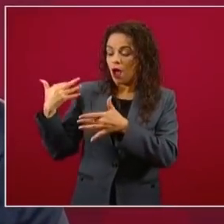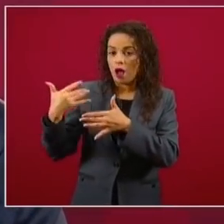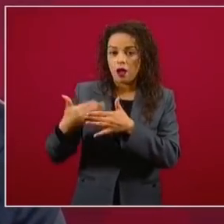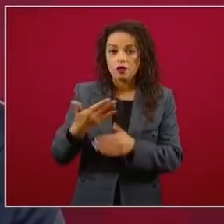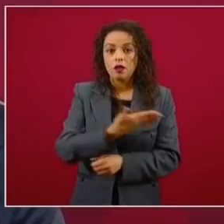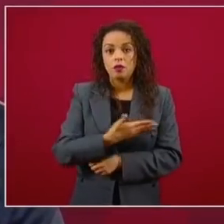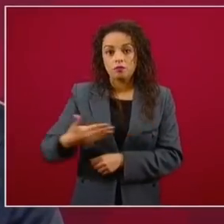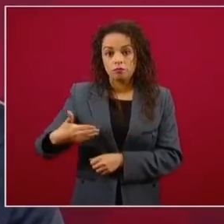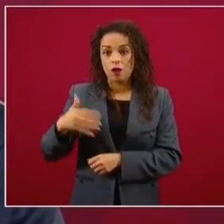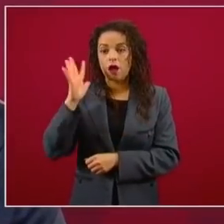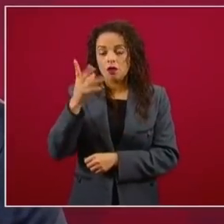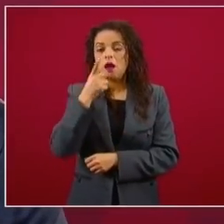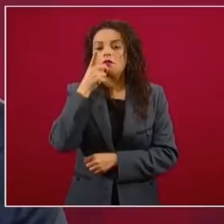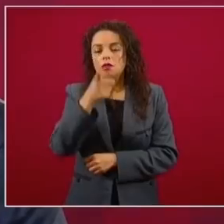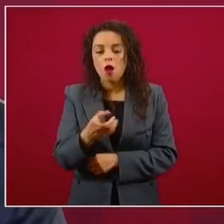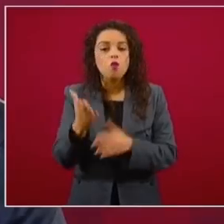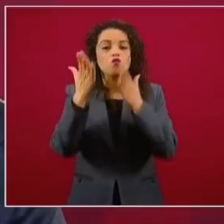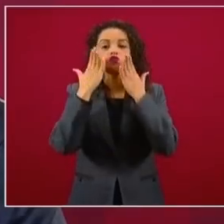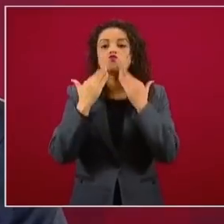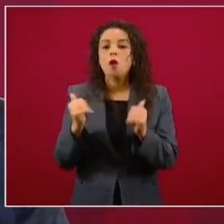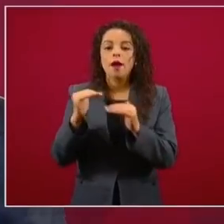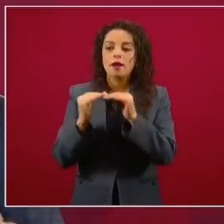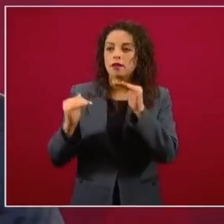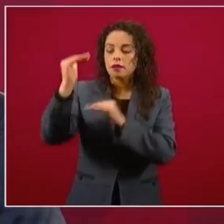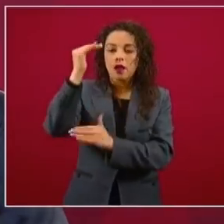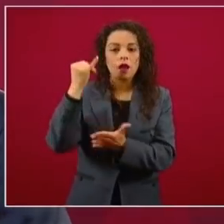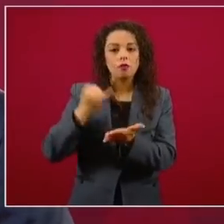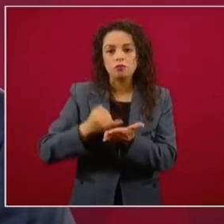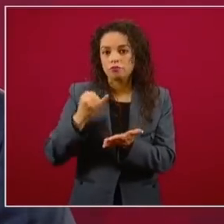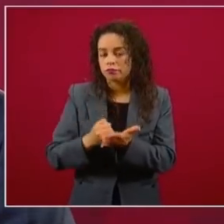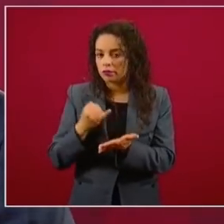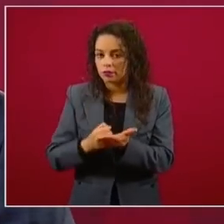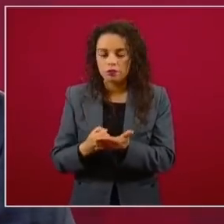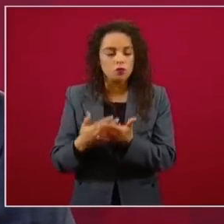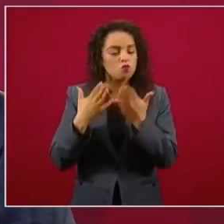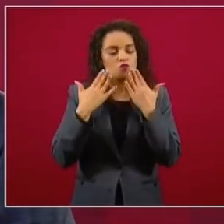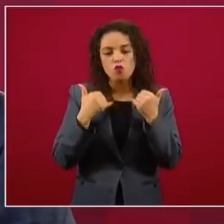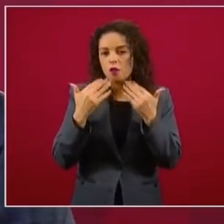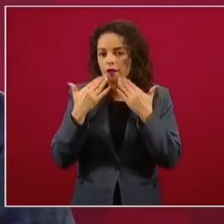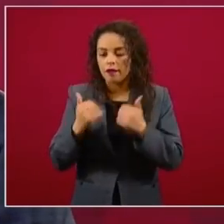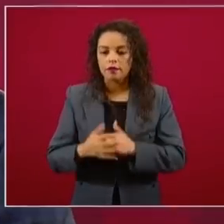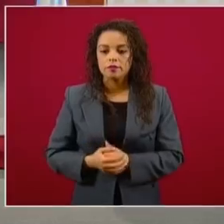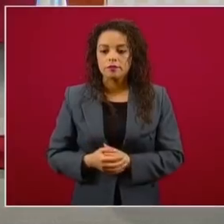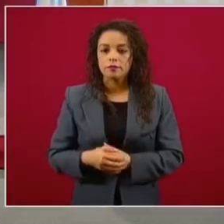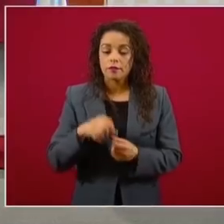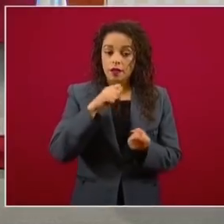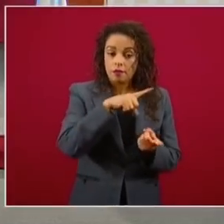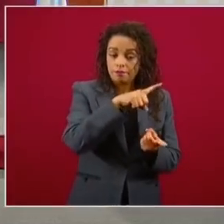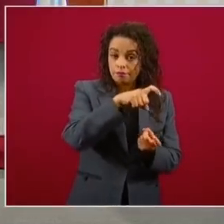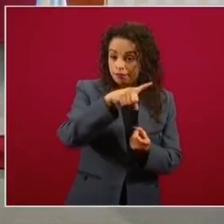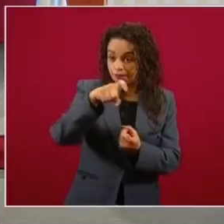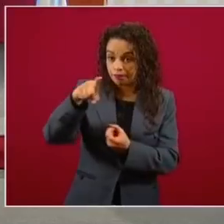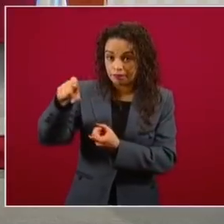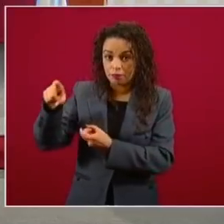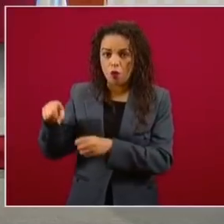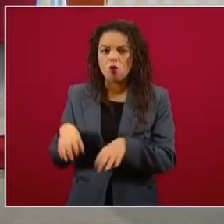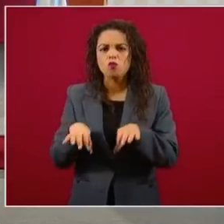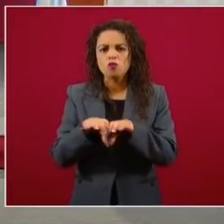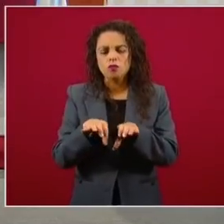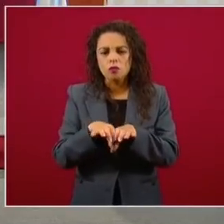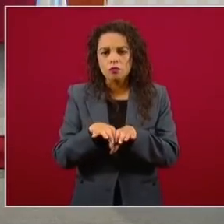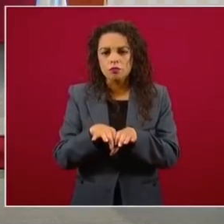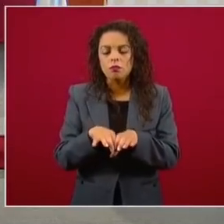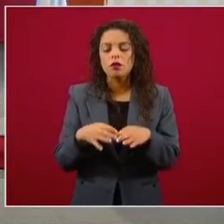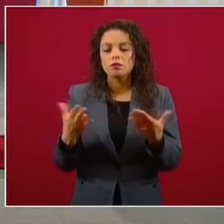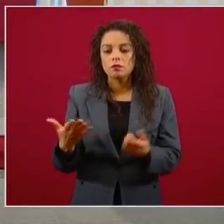un aumento de impuestos y no hay incremento de los impuestos. El incremento en la recaudación está basada en poder